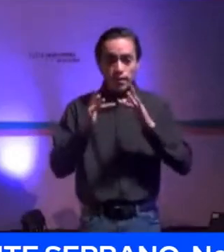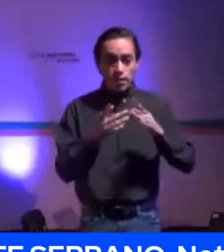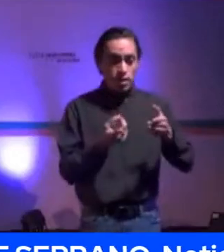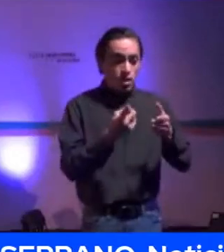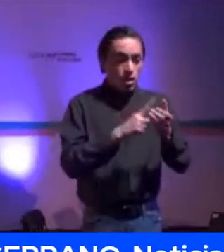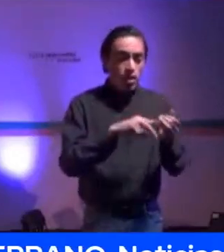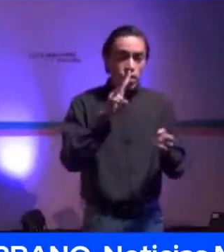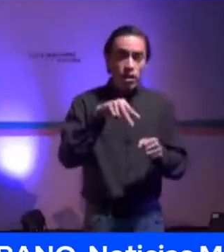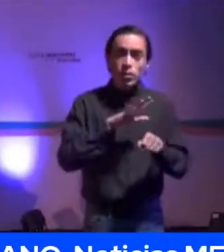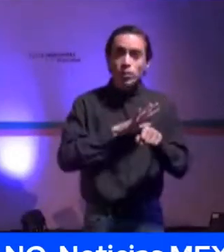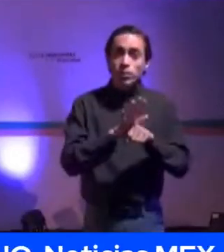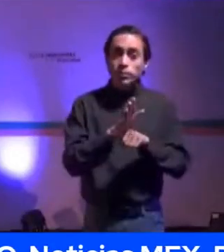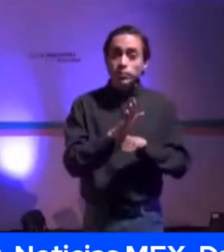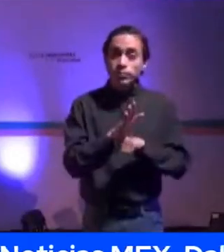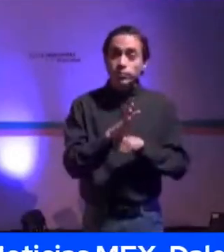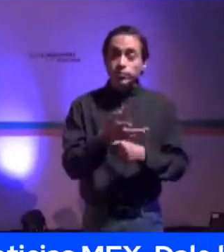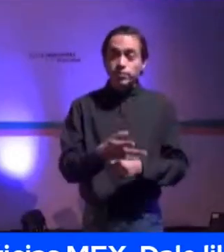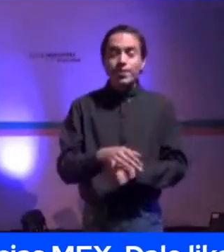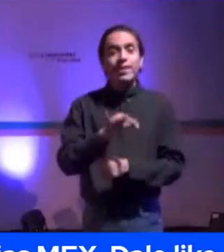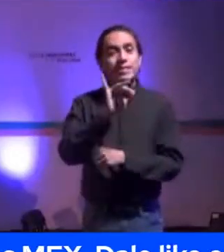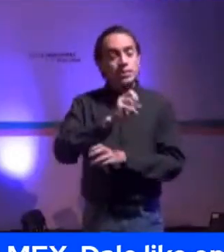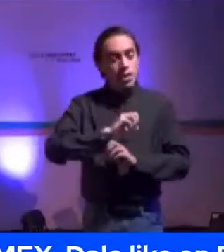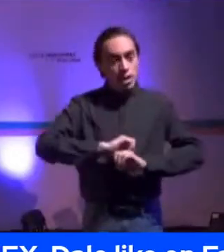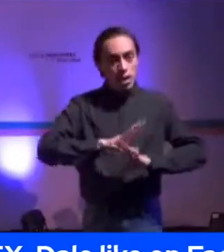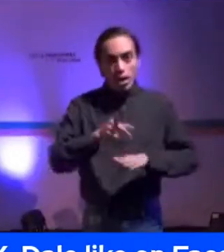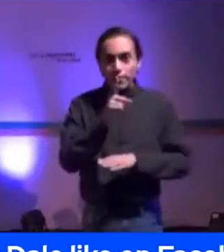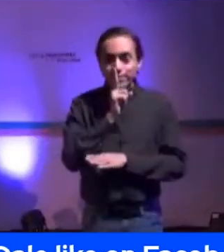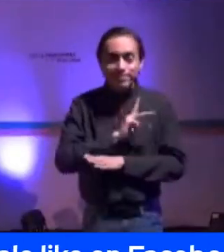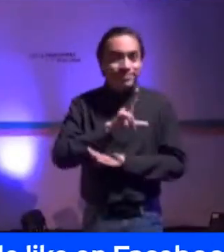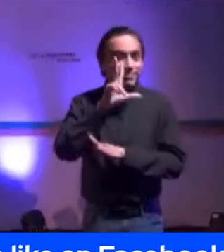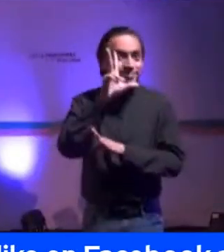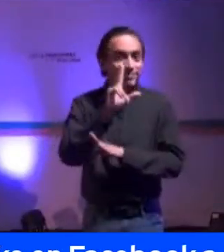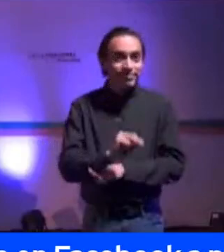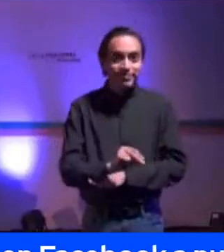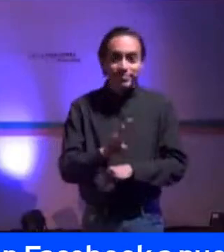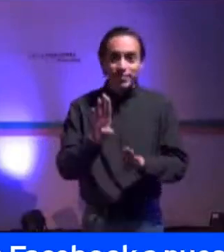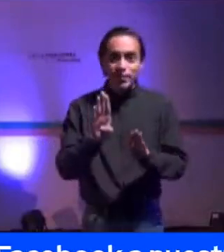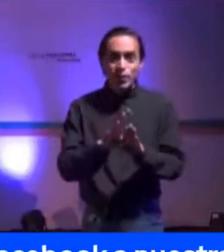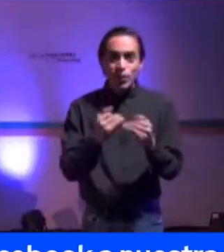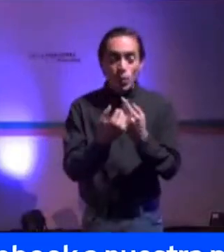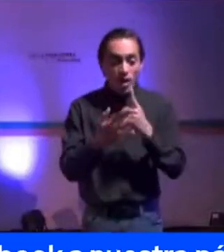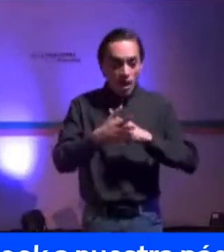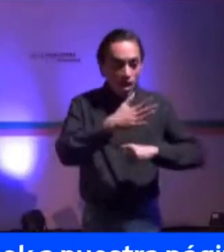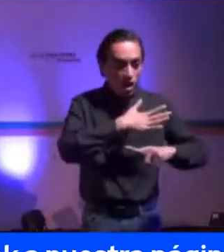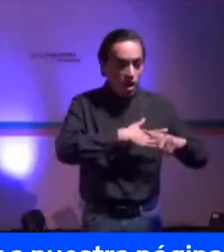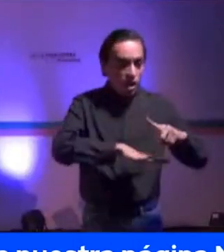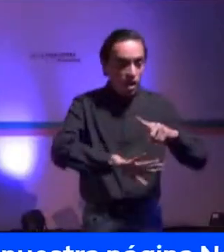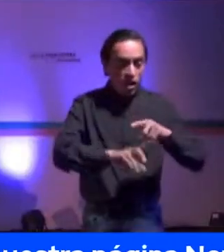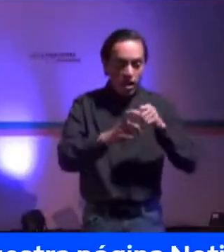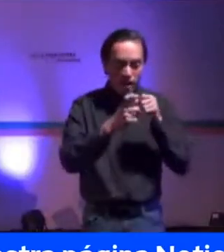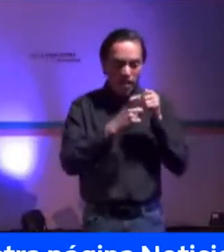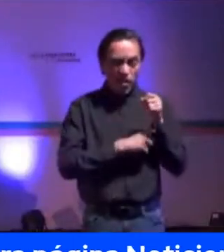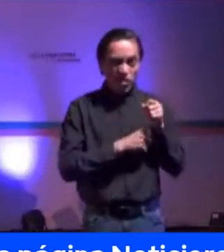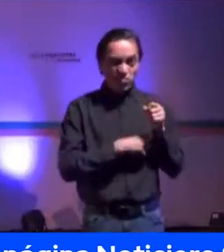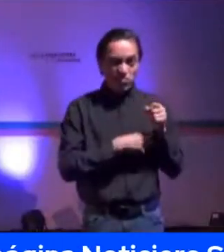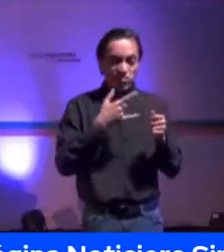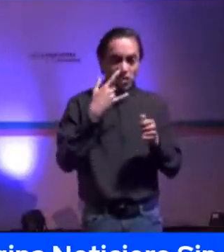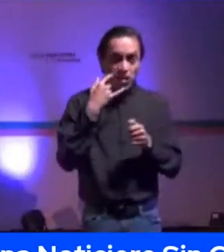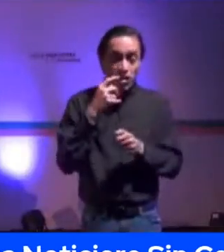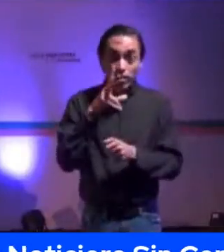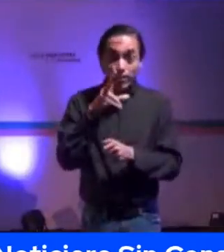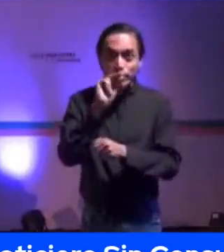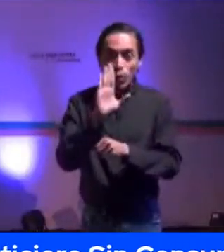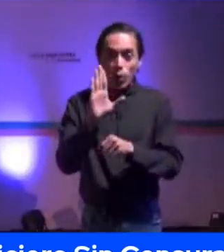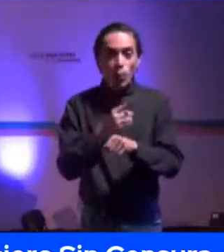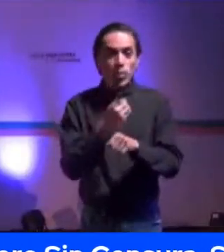No, bueno, totalmente. No mentir y no descontextualizar la información, porque una forma de